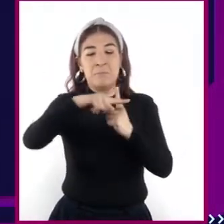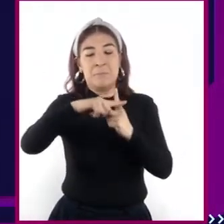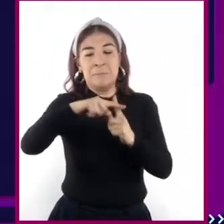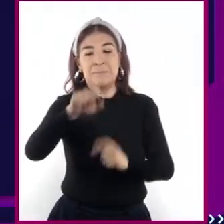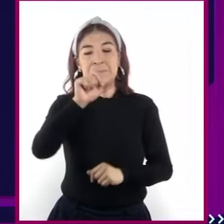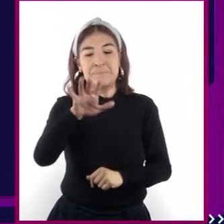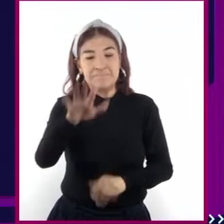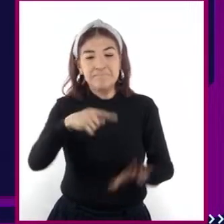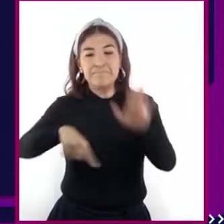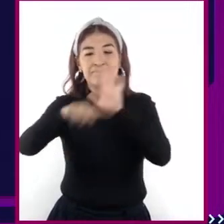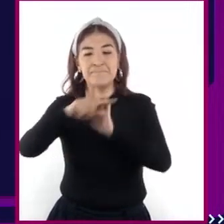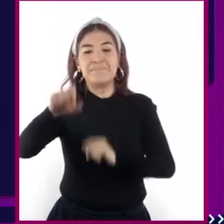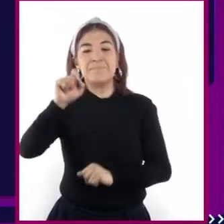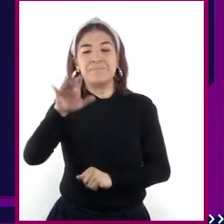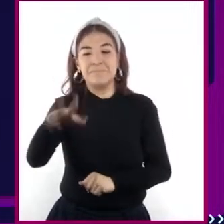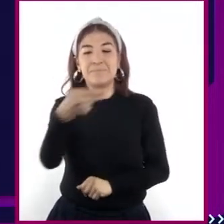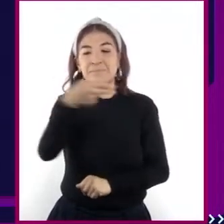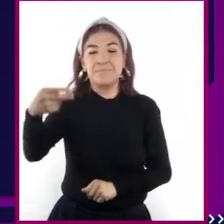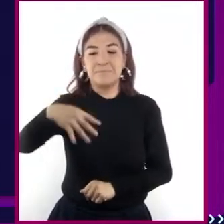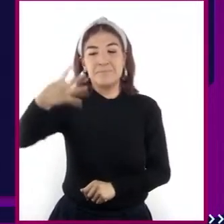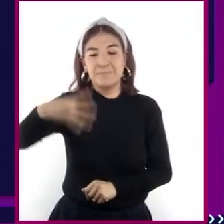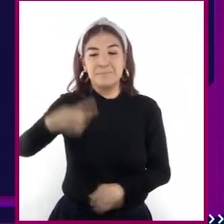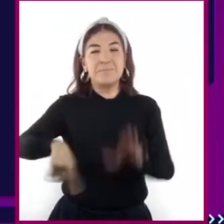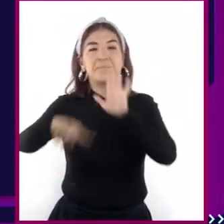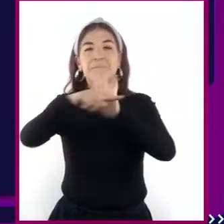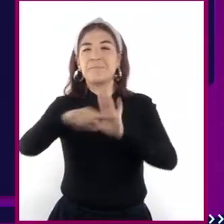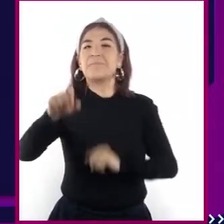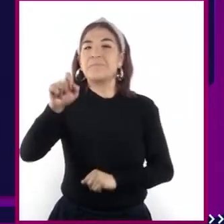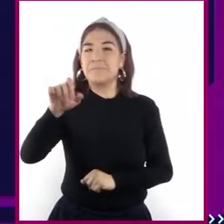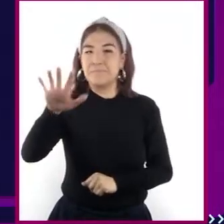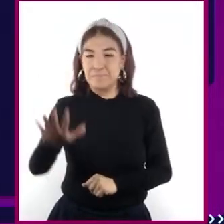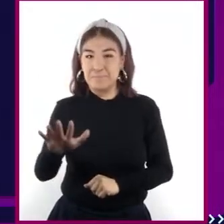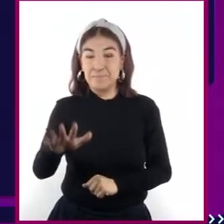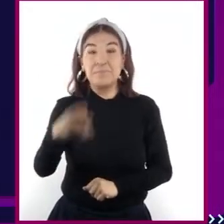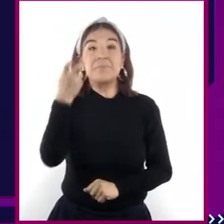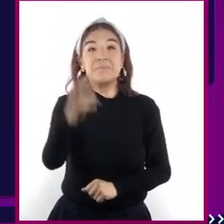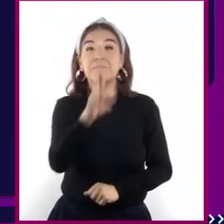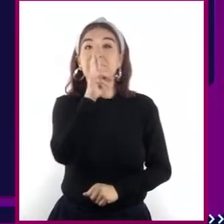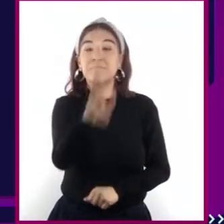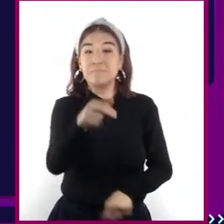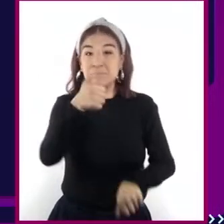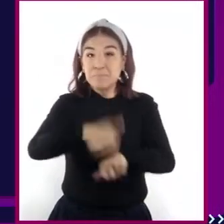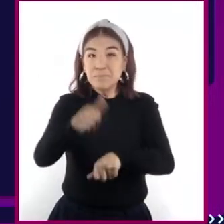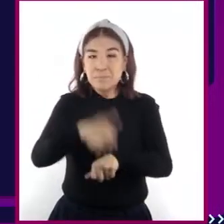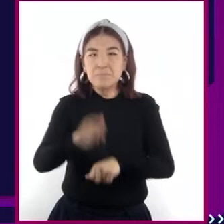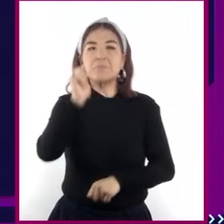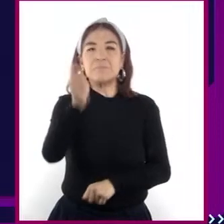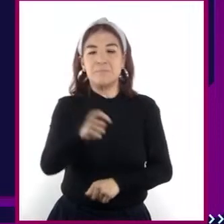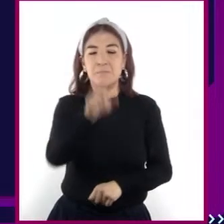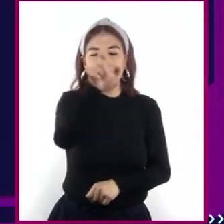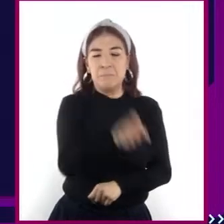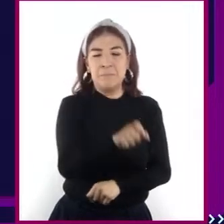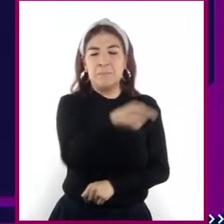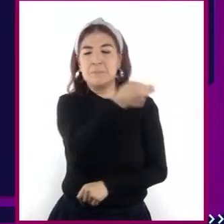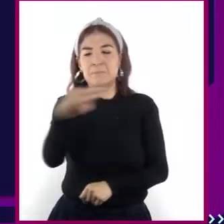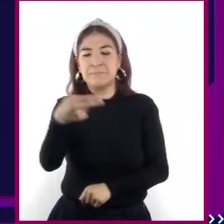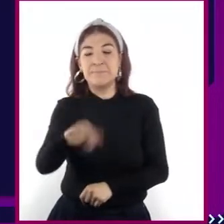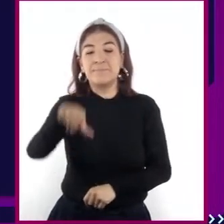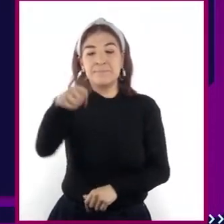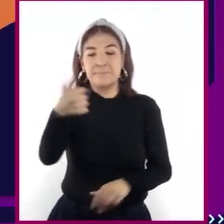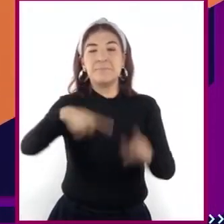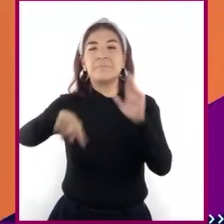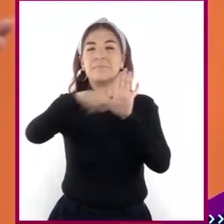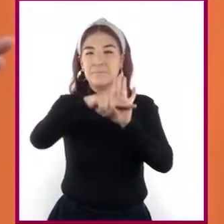menos 25 igual a 14 menos 25. Al resolver las operaciones tenemos que x es igual a 11